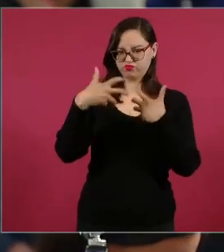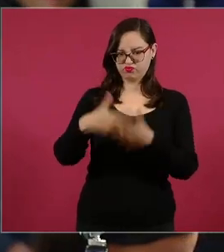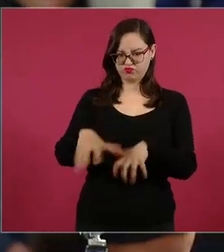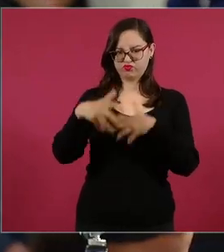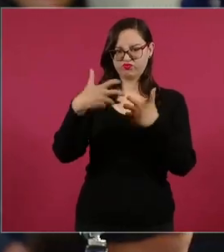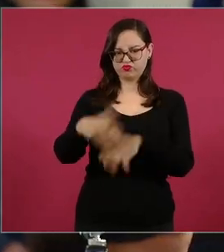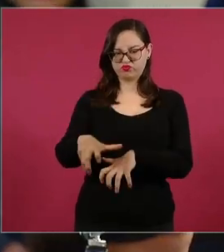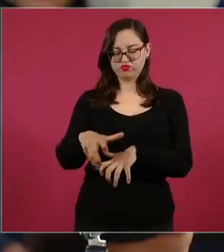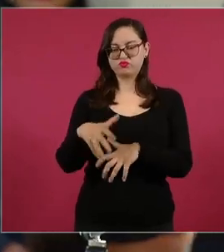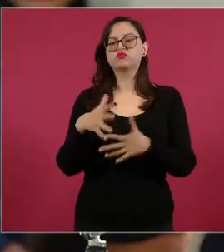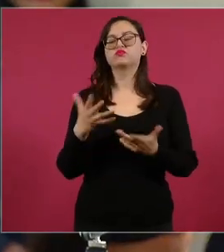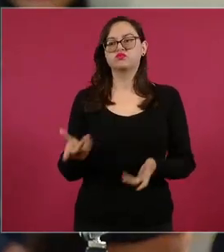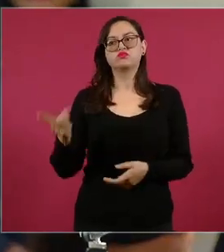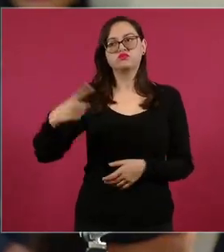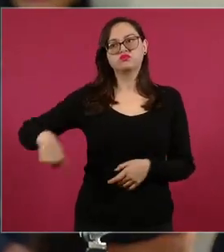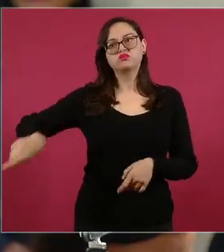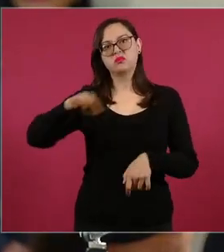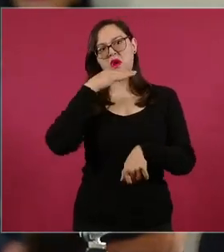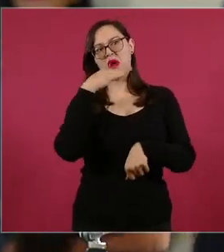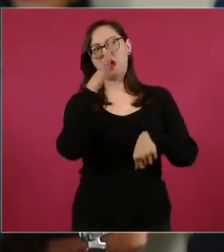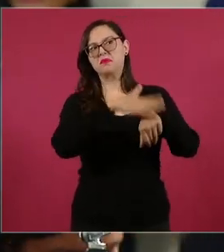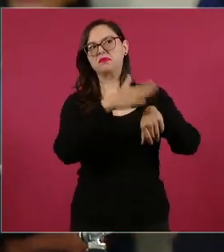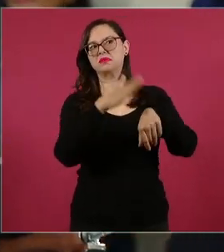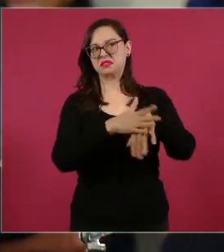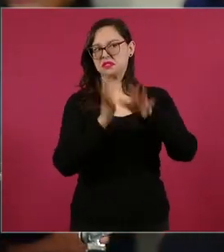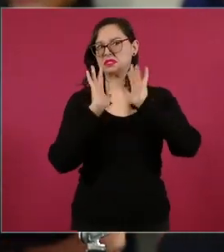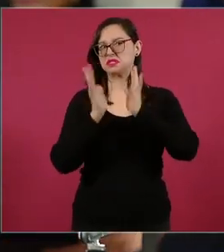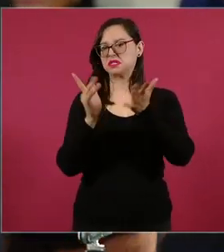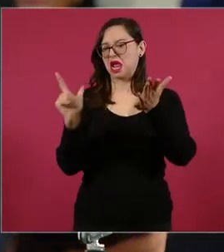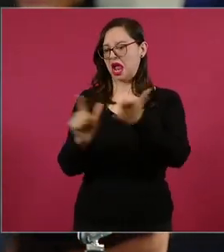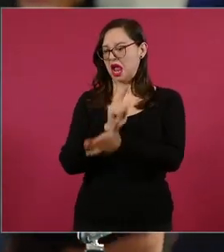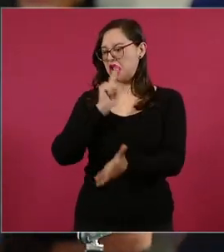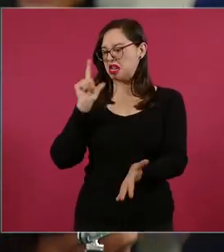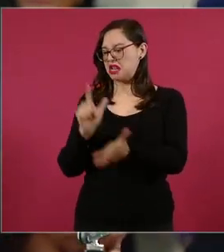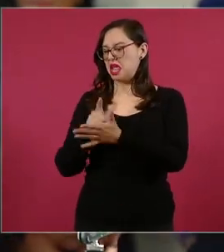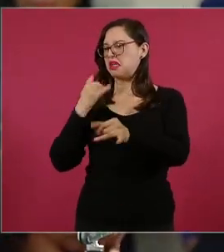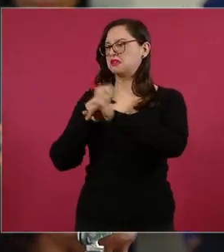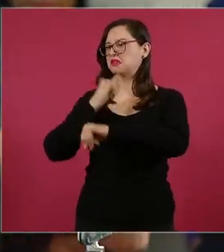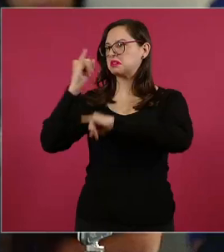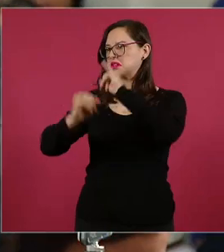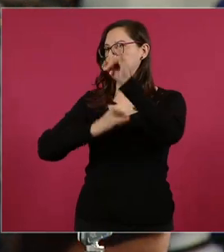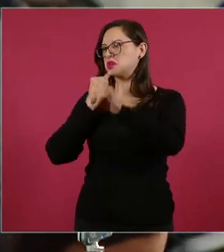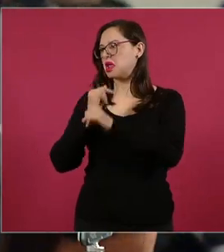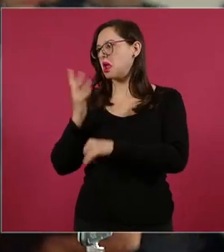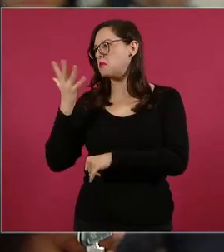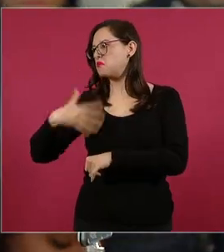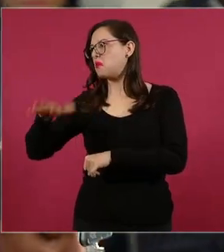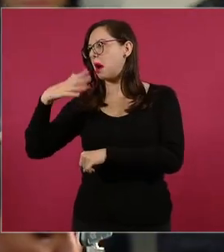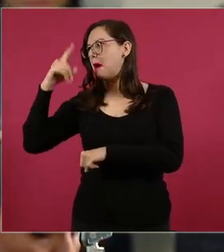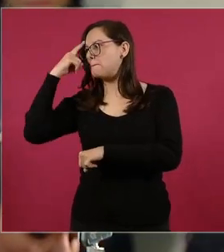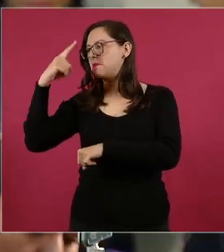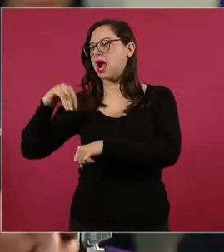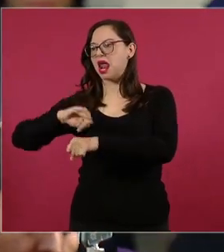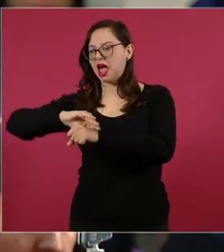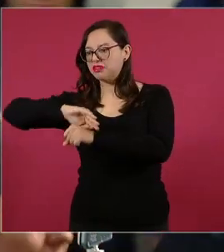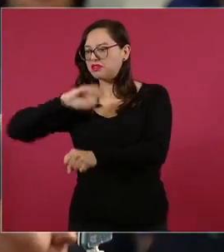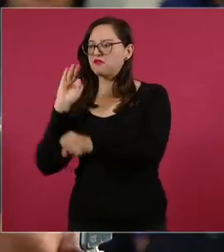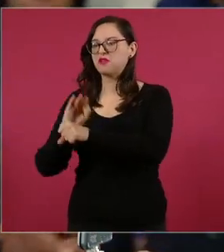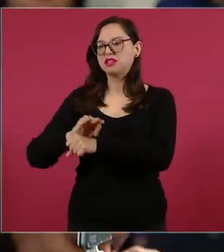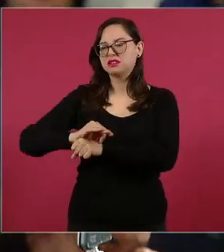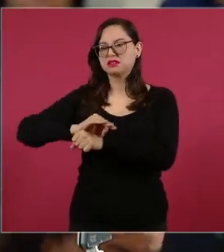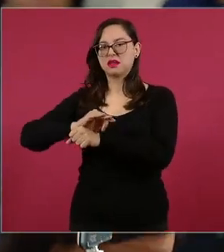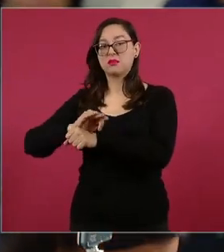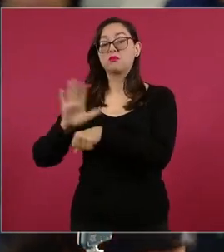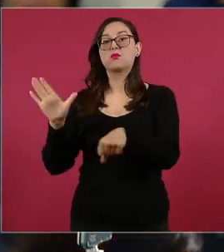anunciar que están preparando recursos legales ante organismos internacionales, una ante la inminente reforma al